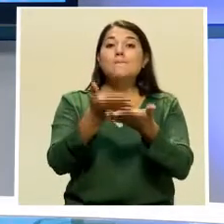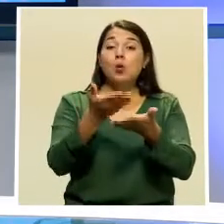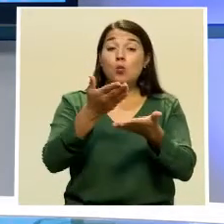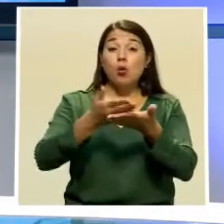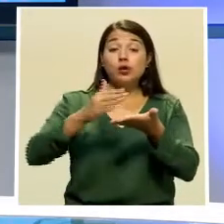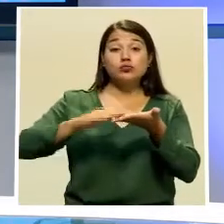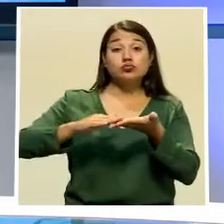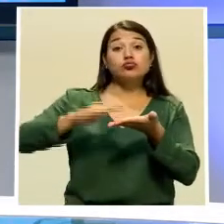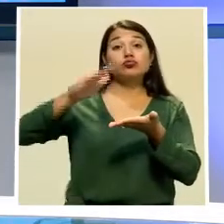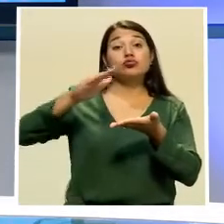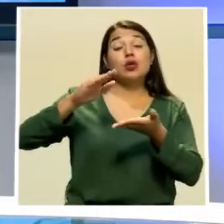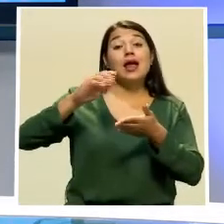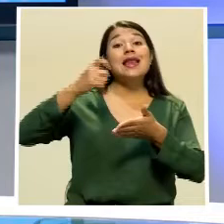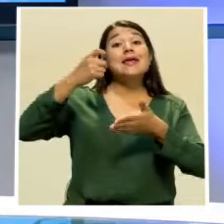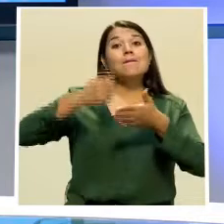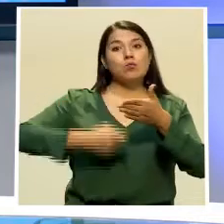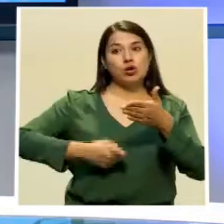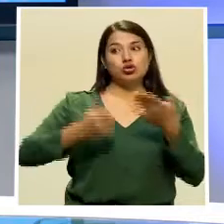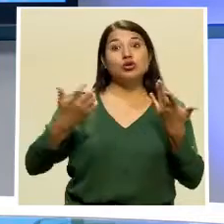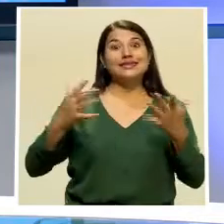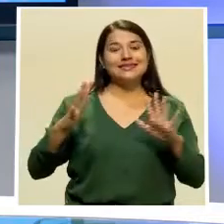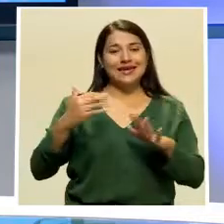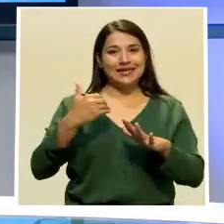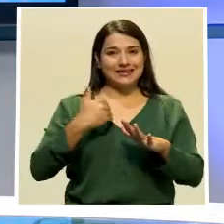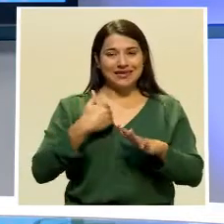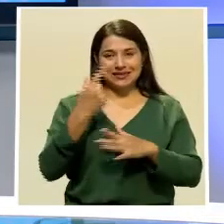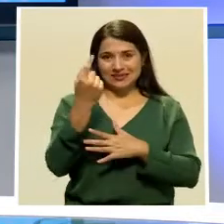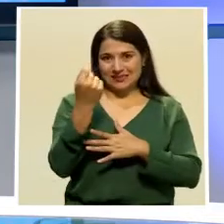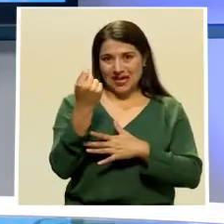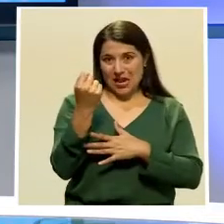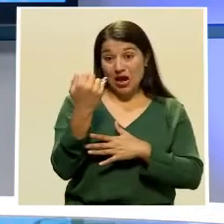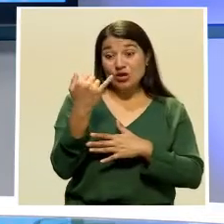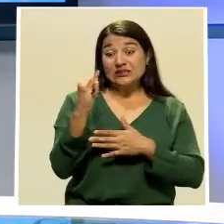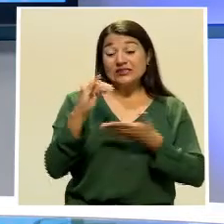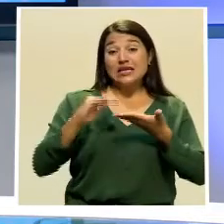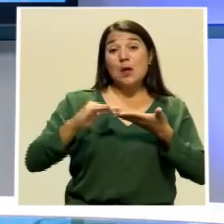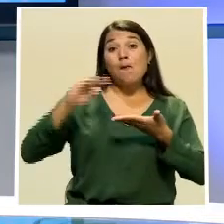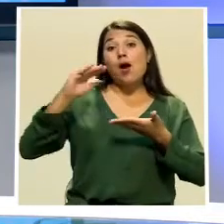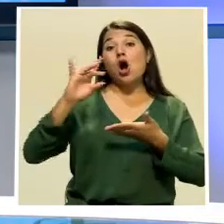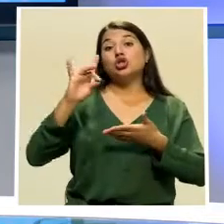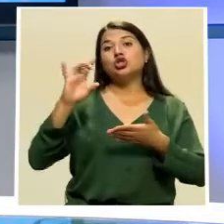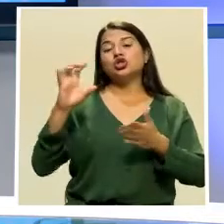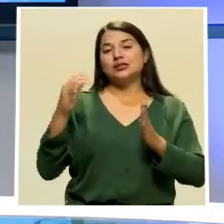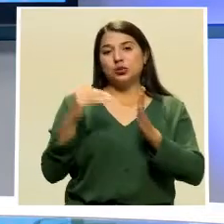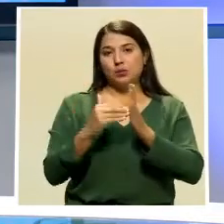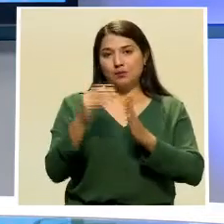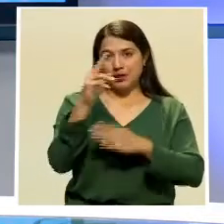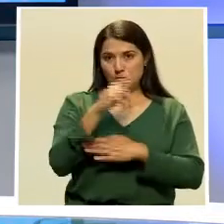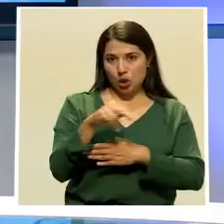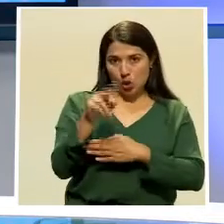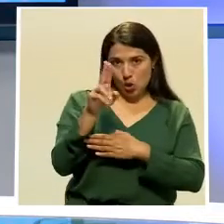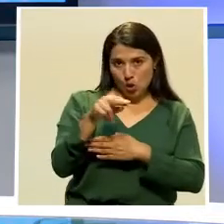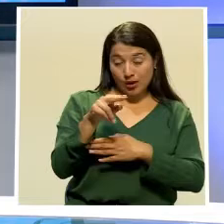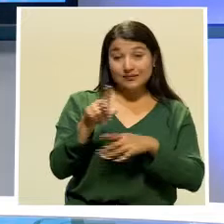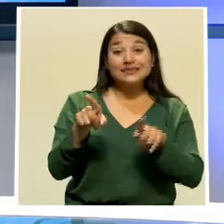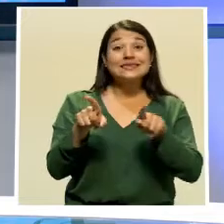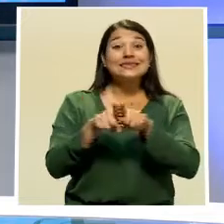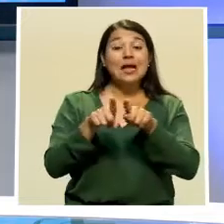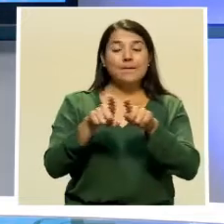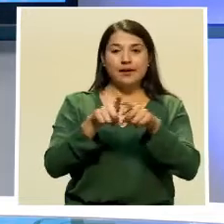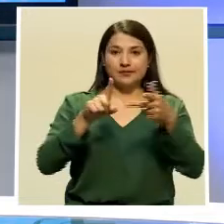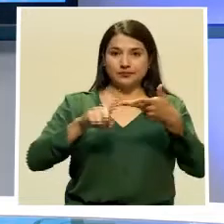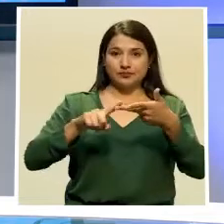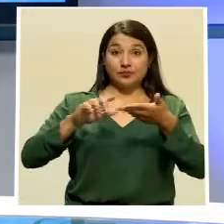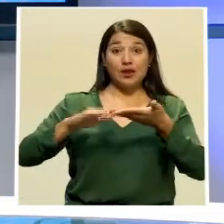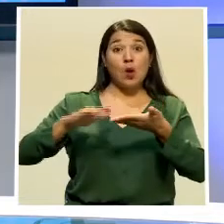impuesto que ya pagan los salarios superiores a 840.000 colones. Se aumentaría también el impuesto a